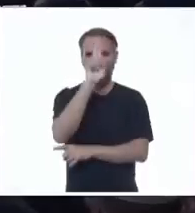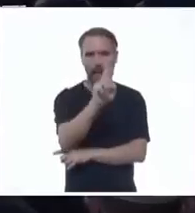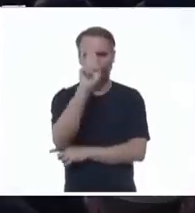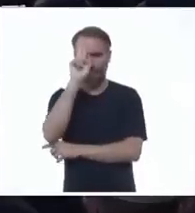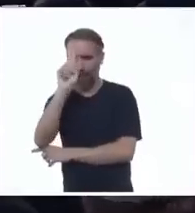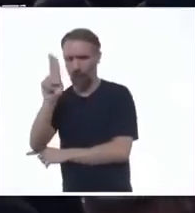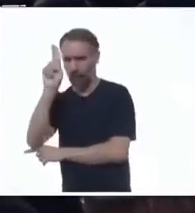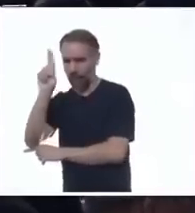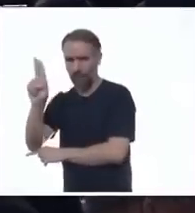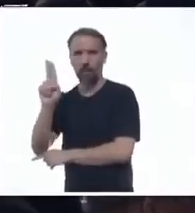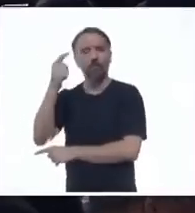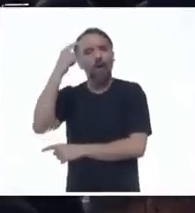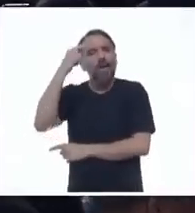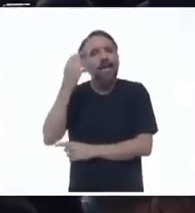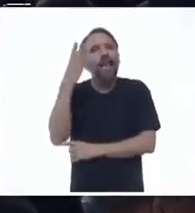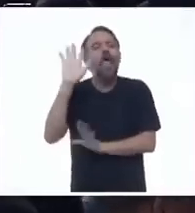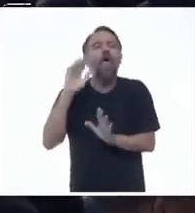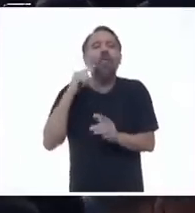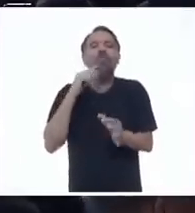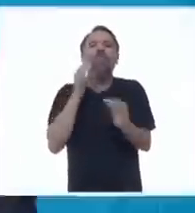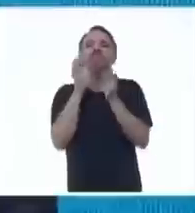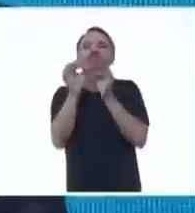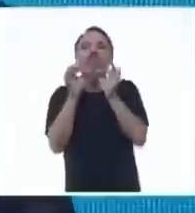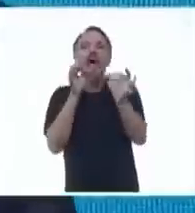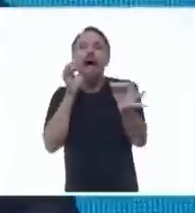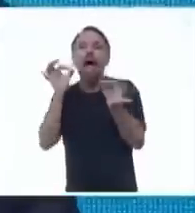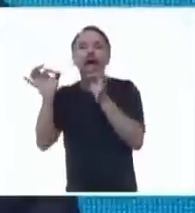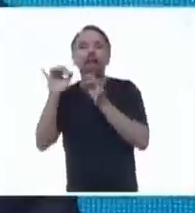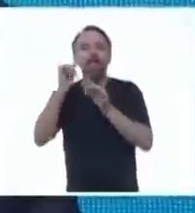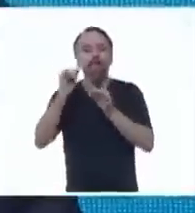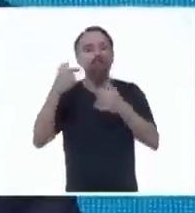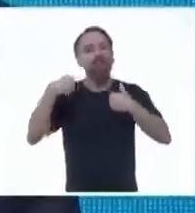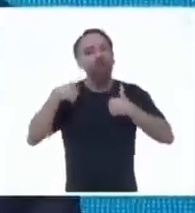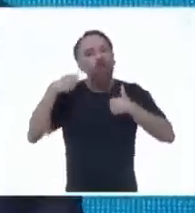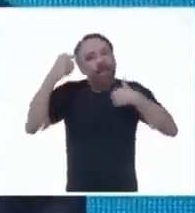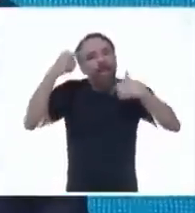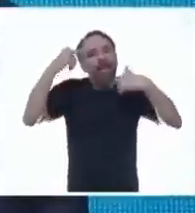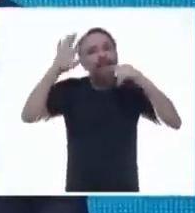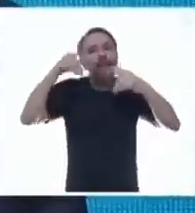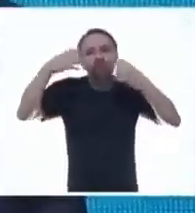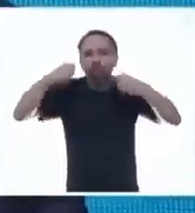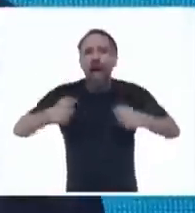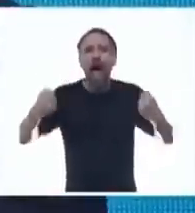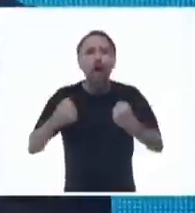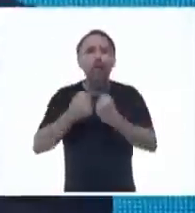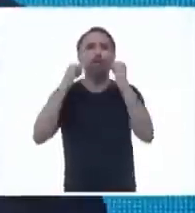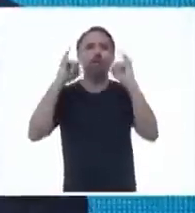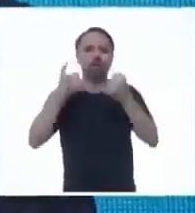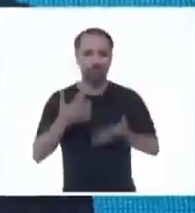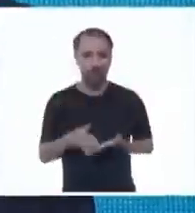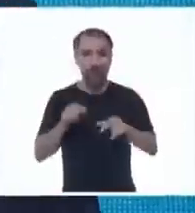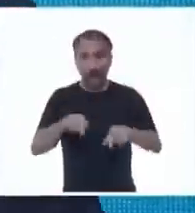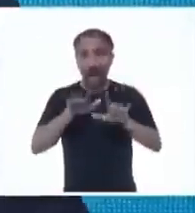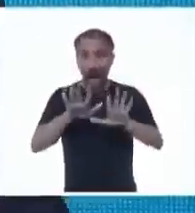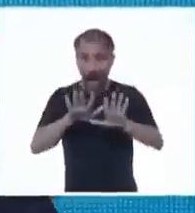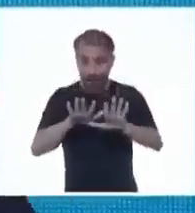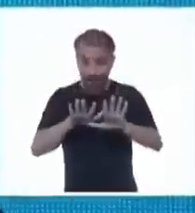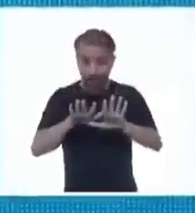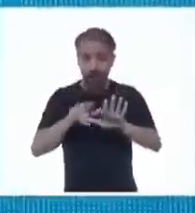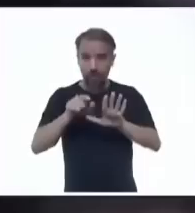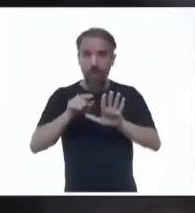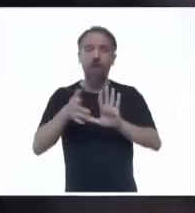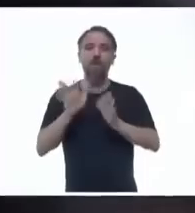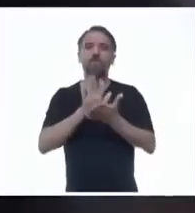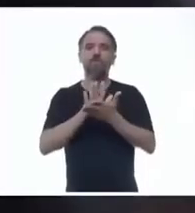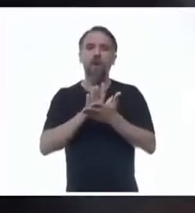en el diálogo, que soy de los que creen en los consensos. Así, aún